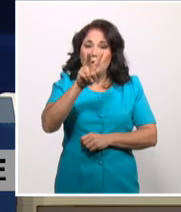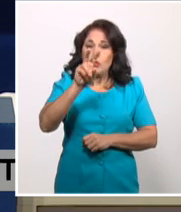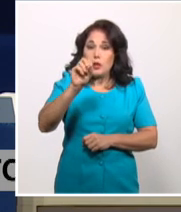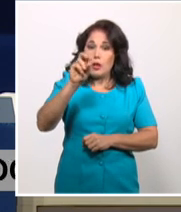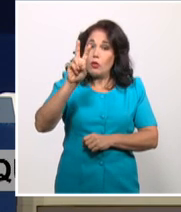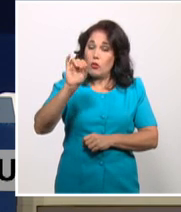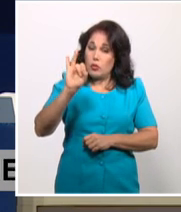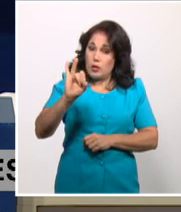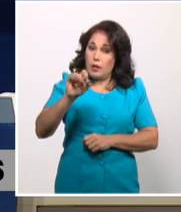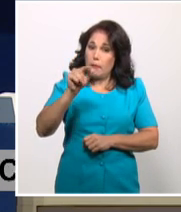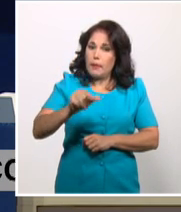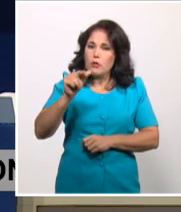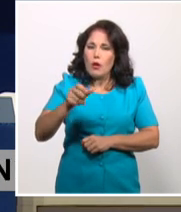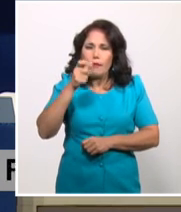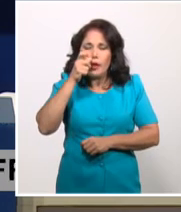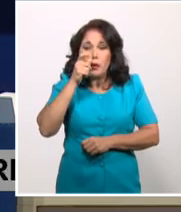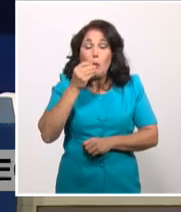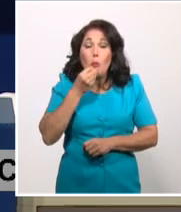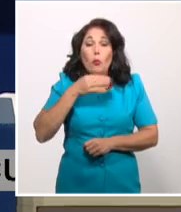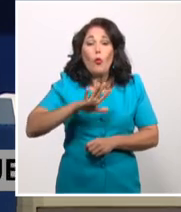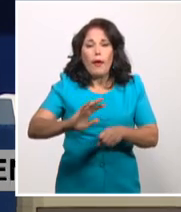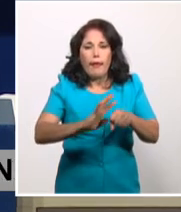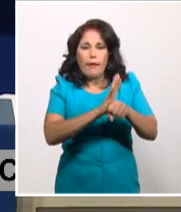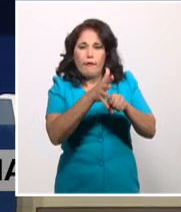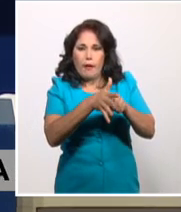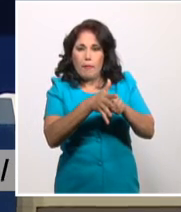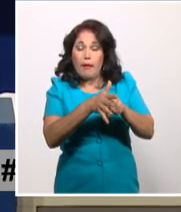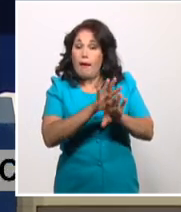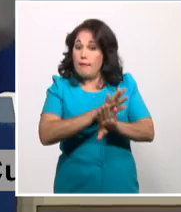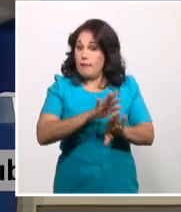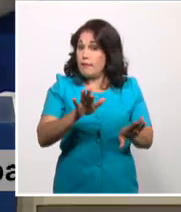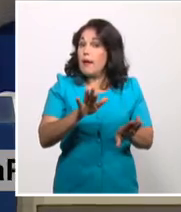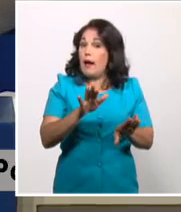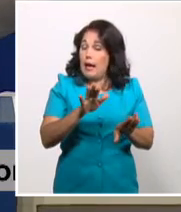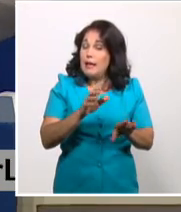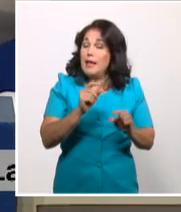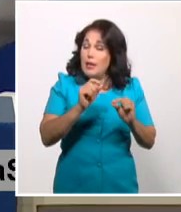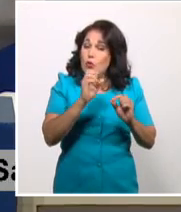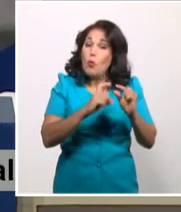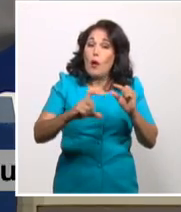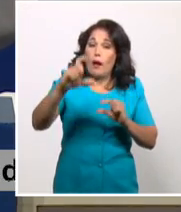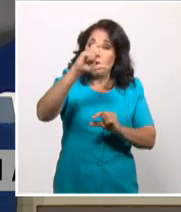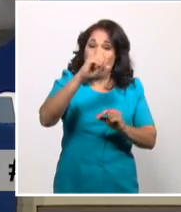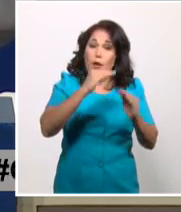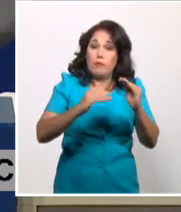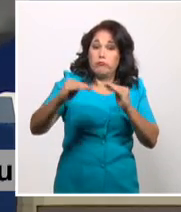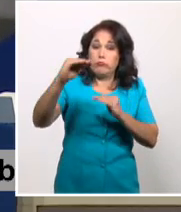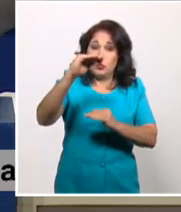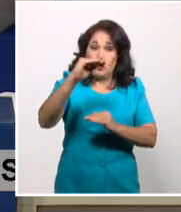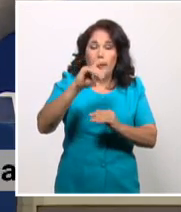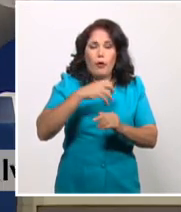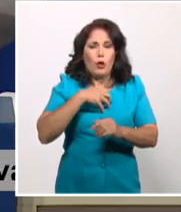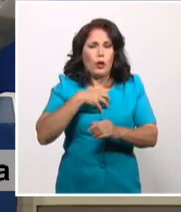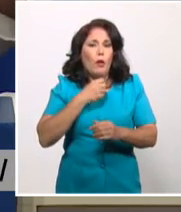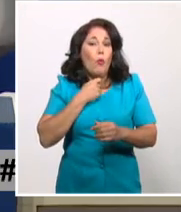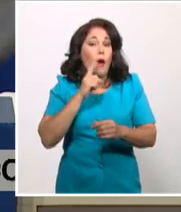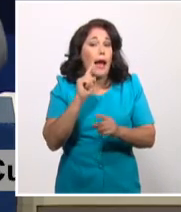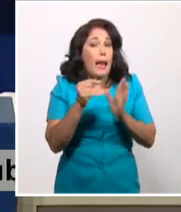207, los que son sospechosos. Ya sospechoso es una categoría superior, yo tengo un